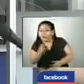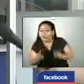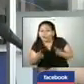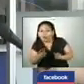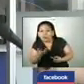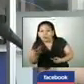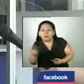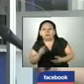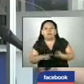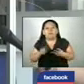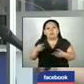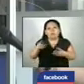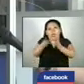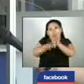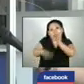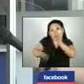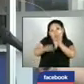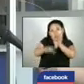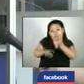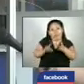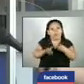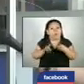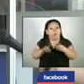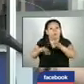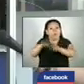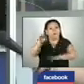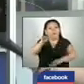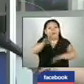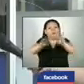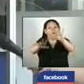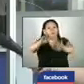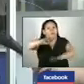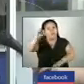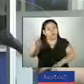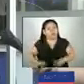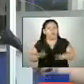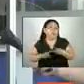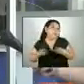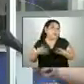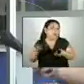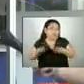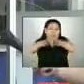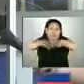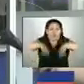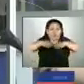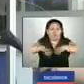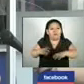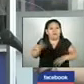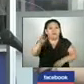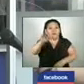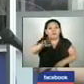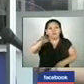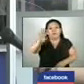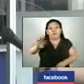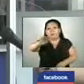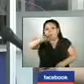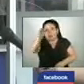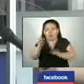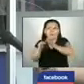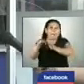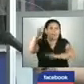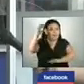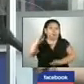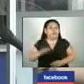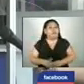en productos como aceites con un incremento de un 18%, en productos como huevos con un incremento de hasta un 34%